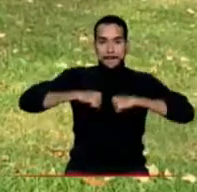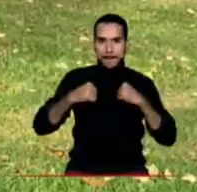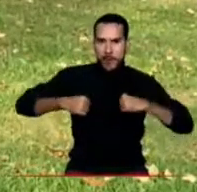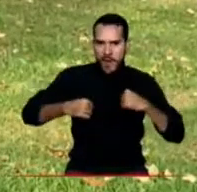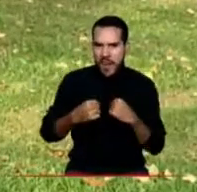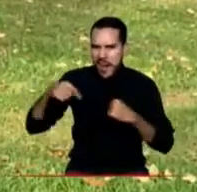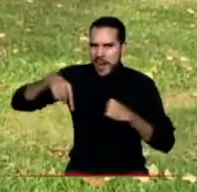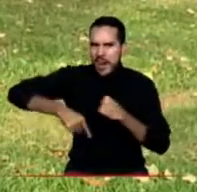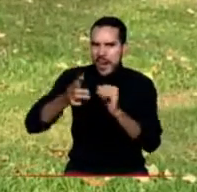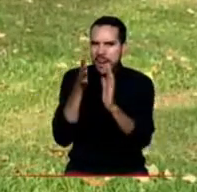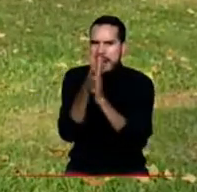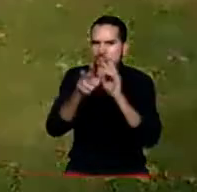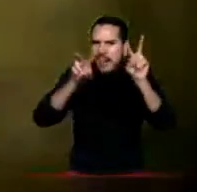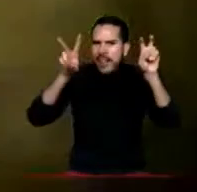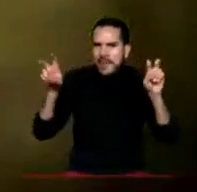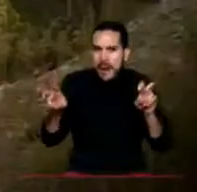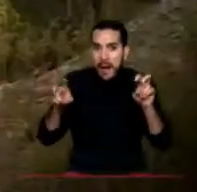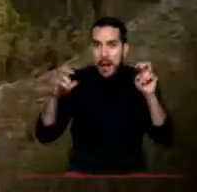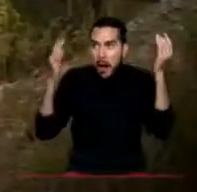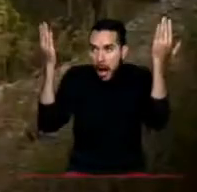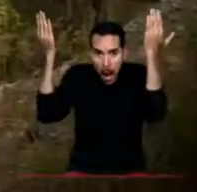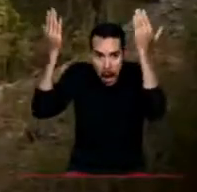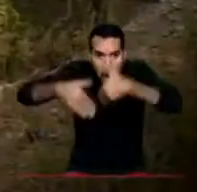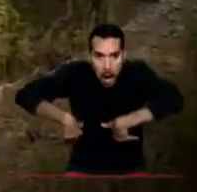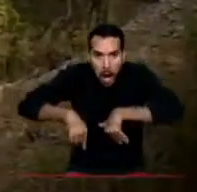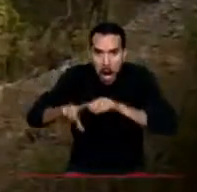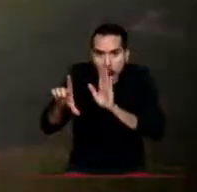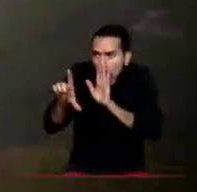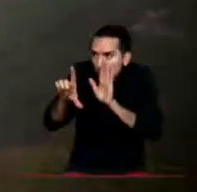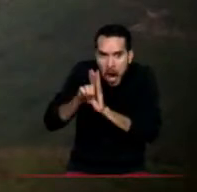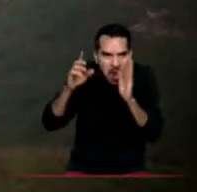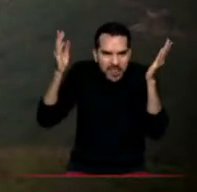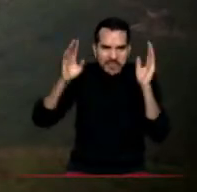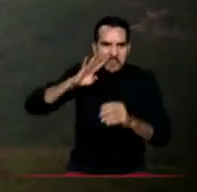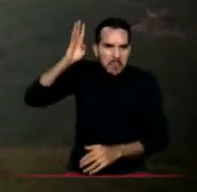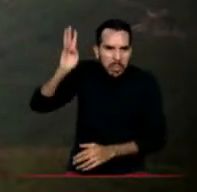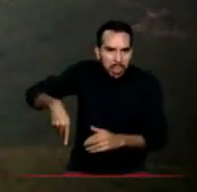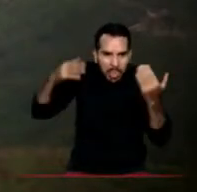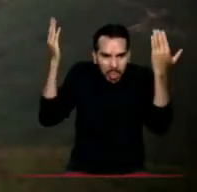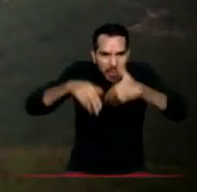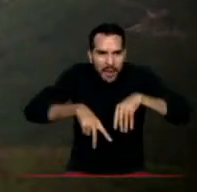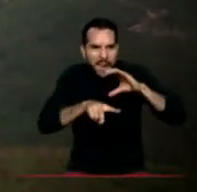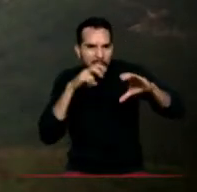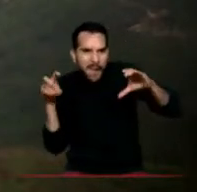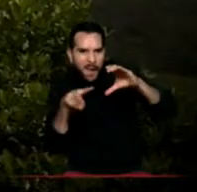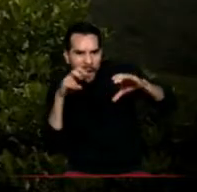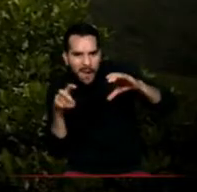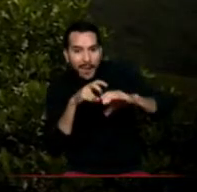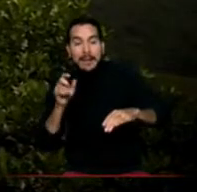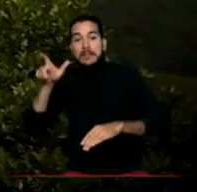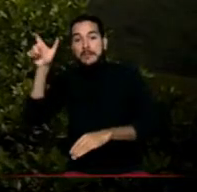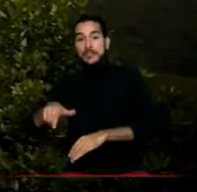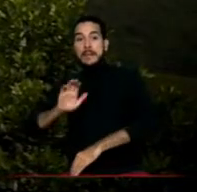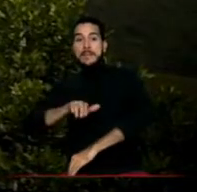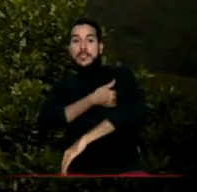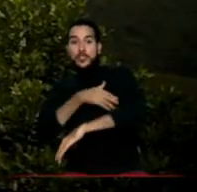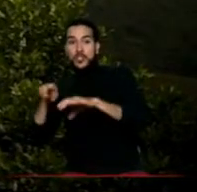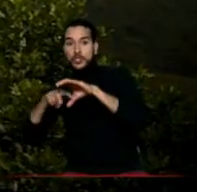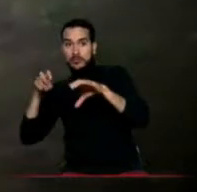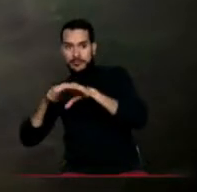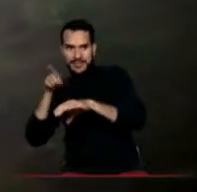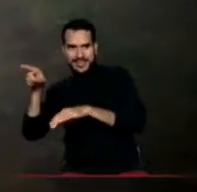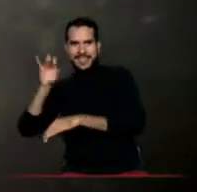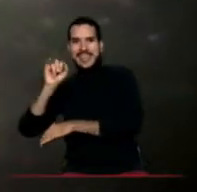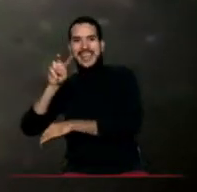minería ilegal, porque el ministro de Defensa, Iván Velásquez, anunció medidas para contrarrestar el delito de